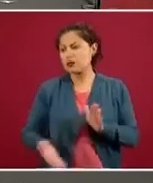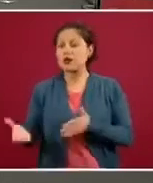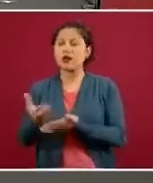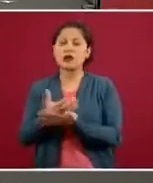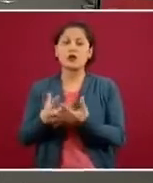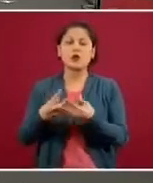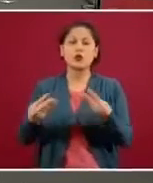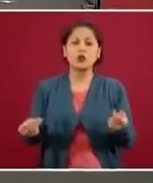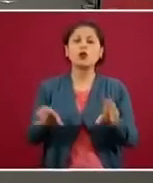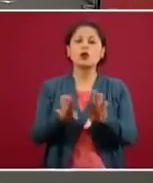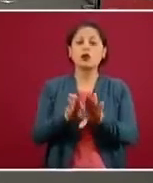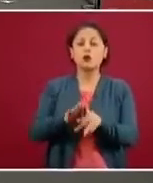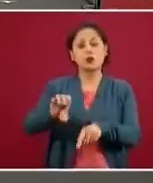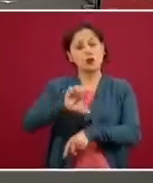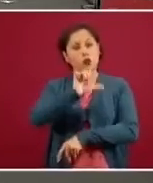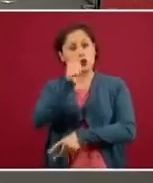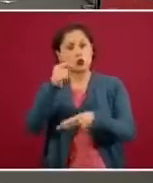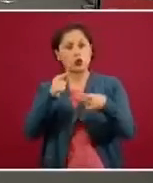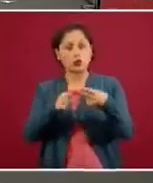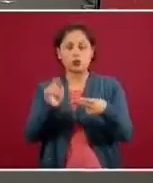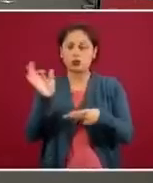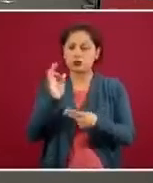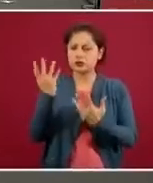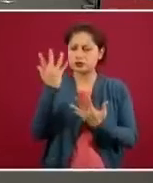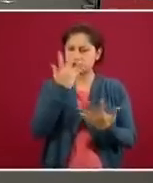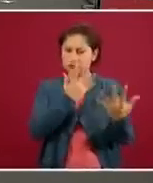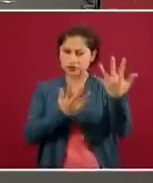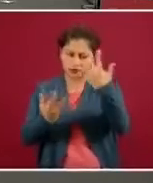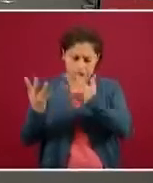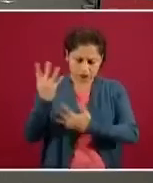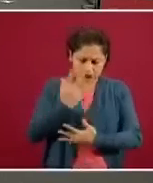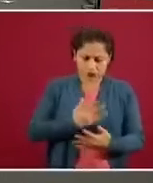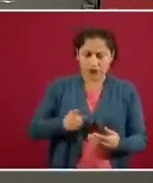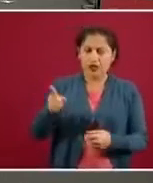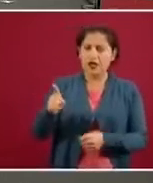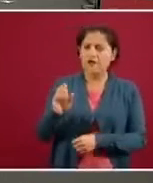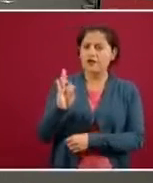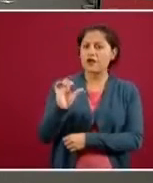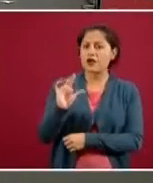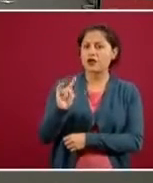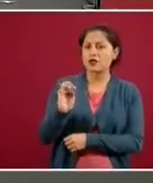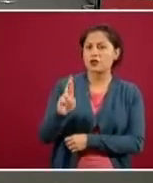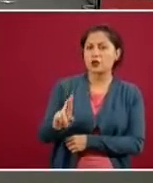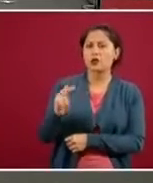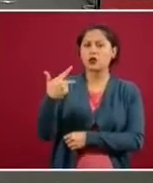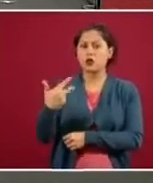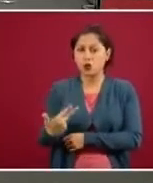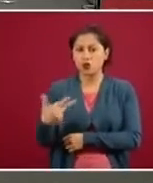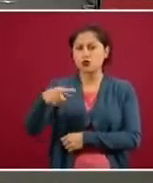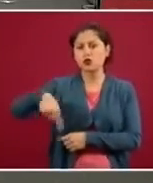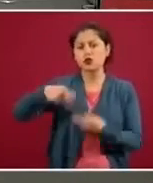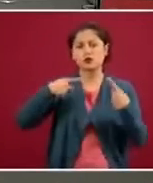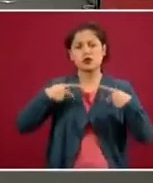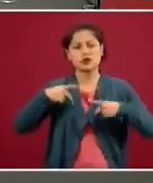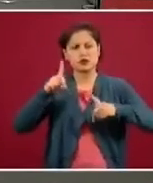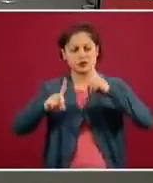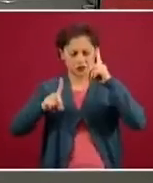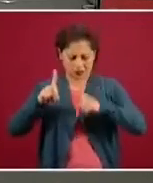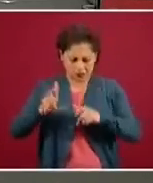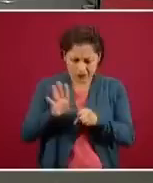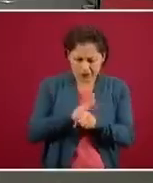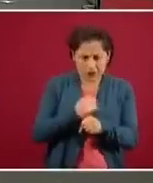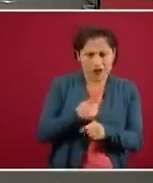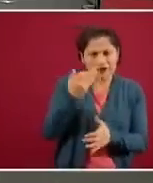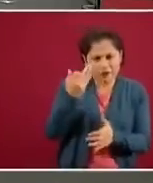del factor de 8 que se está aplicando, existe mucha confusión con respecto a por qué no se está aplicando con las